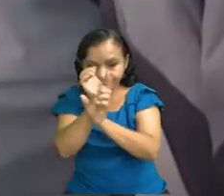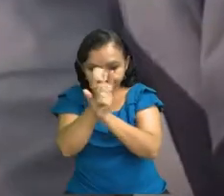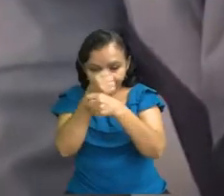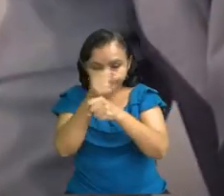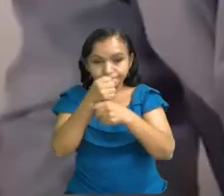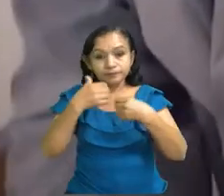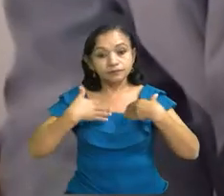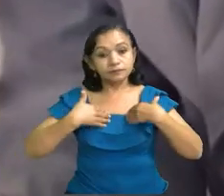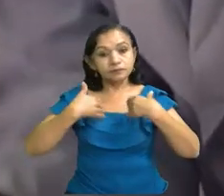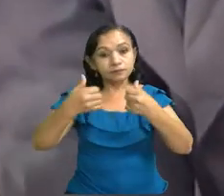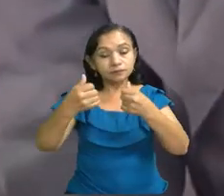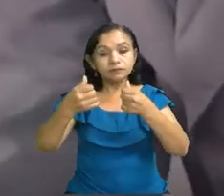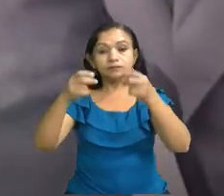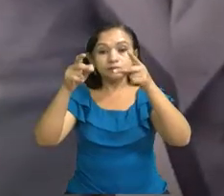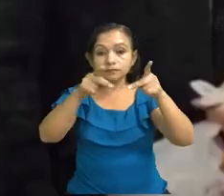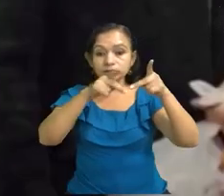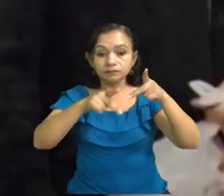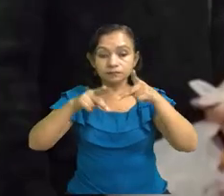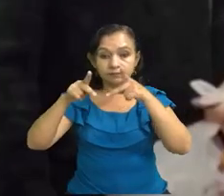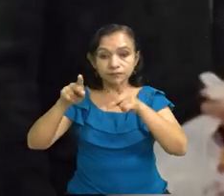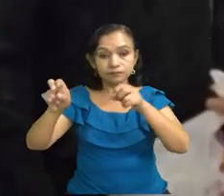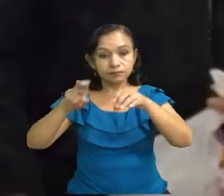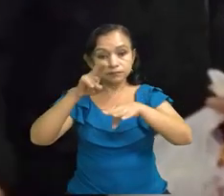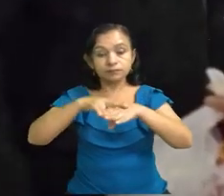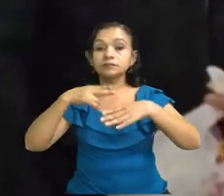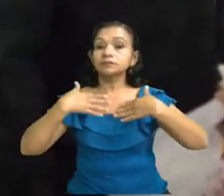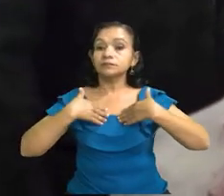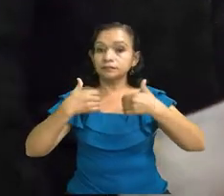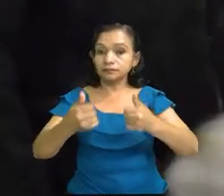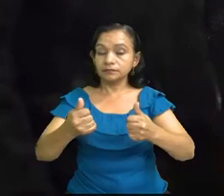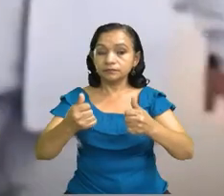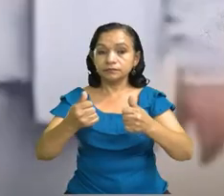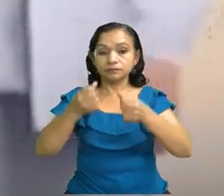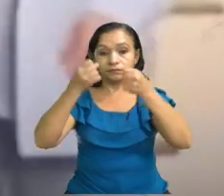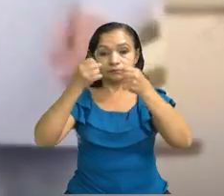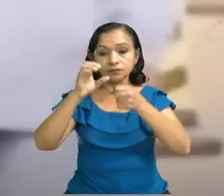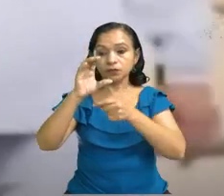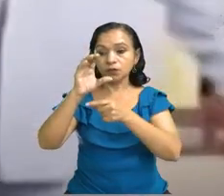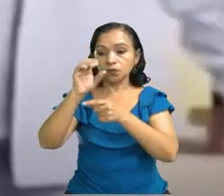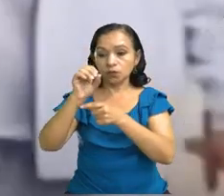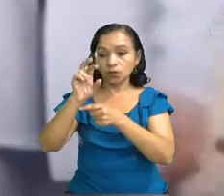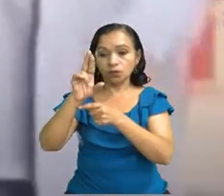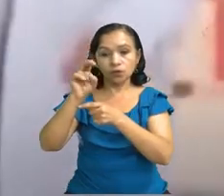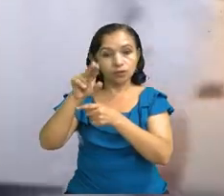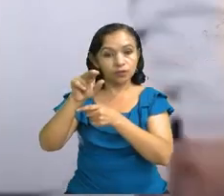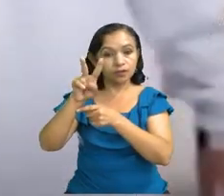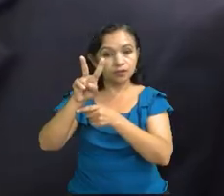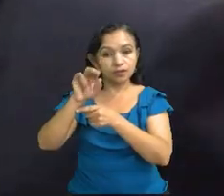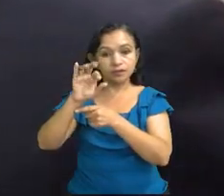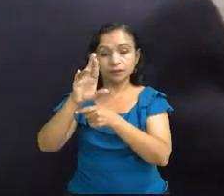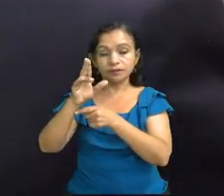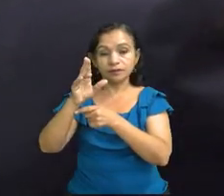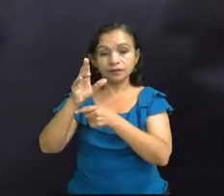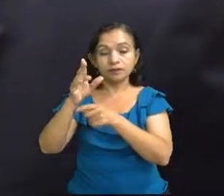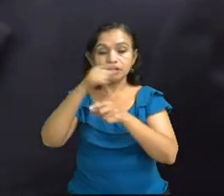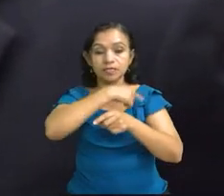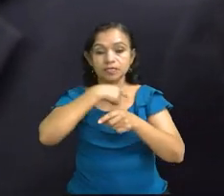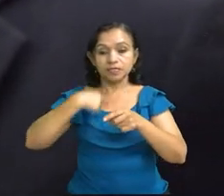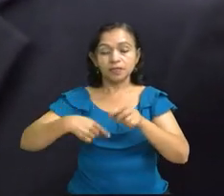Salud Pública y personal del Sistema Nacional de Salud. El coronavirus ha dejado 17 muertos en China